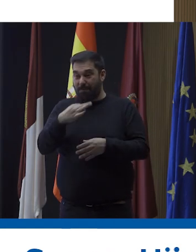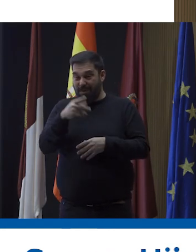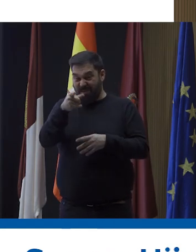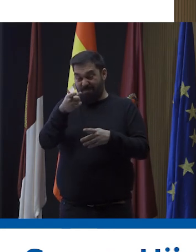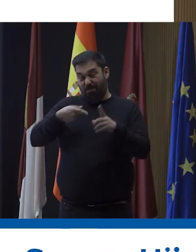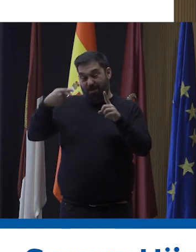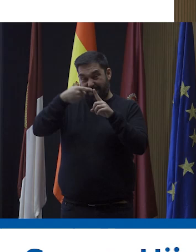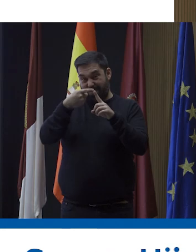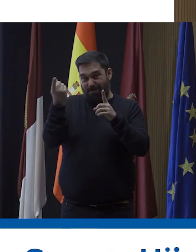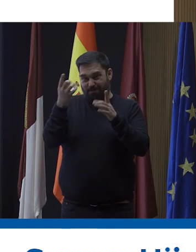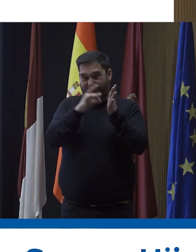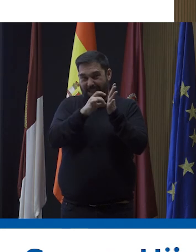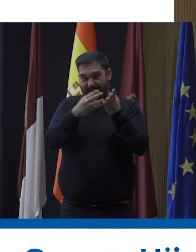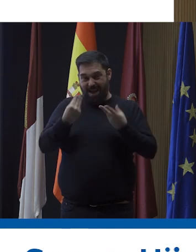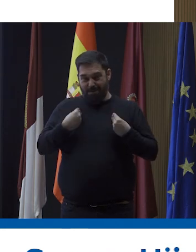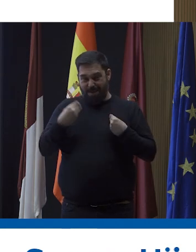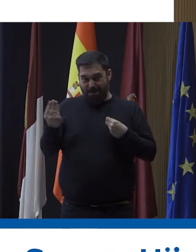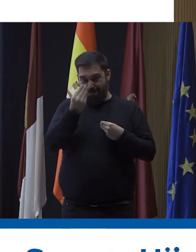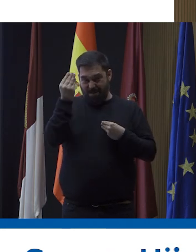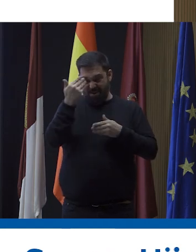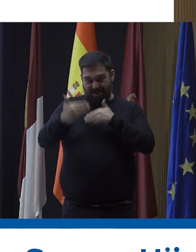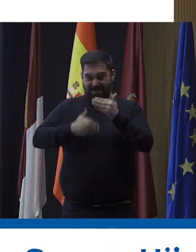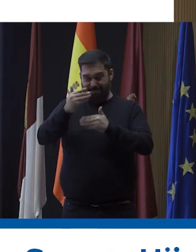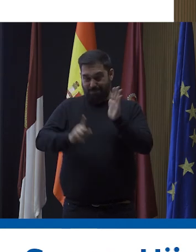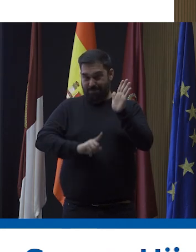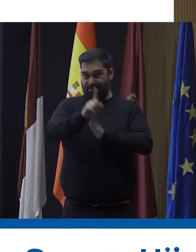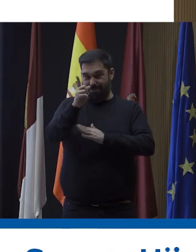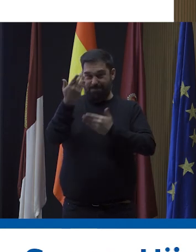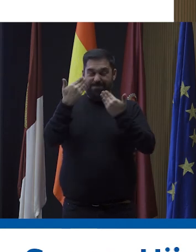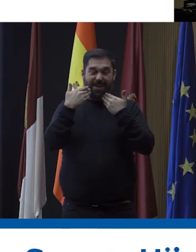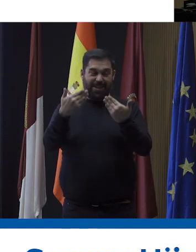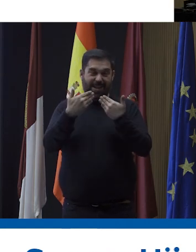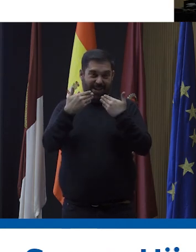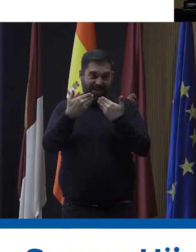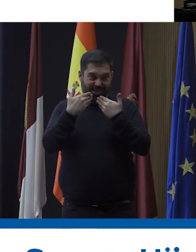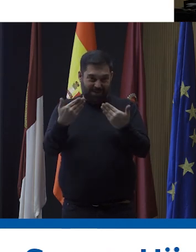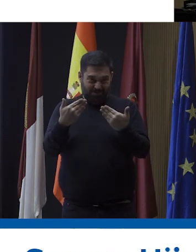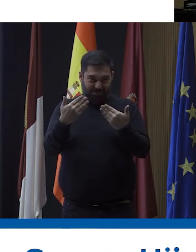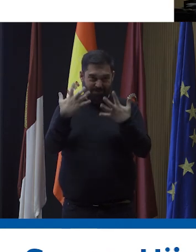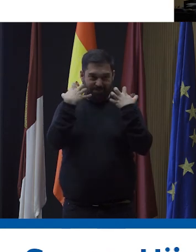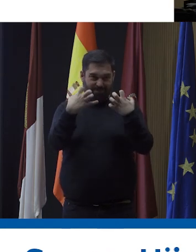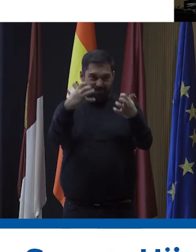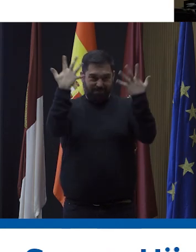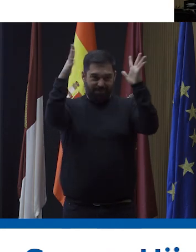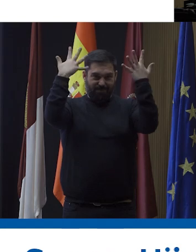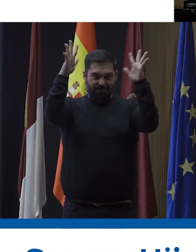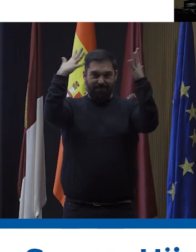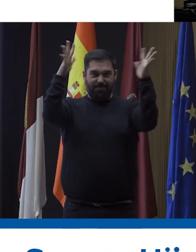fin y al cabo pues la calidad de vida, que es de lo que se trata. Así que muchas gracias.